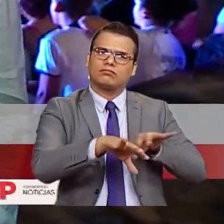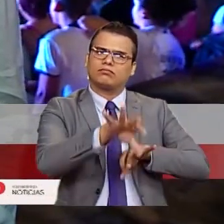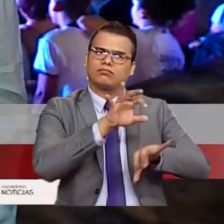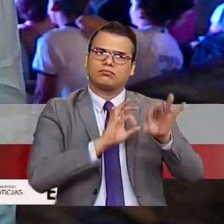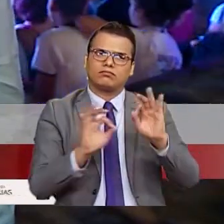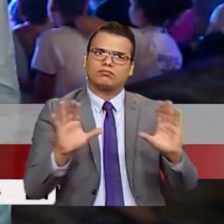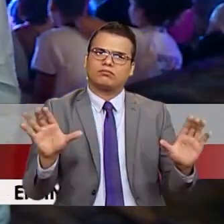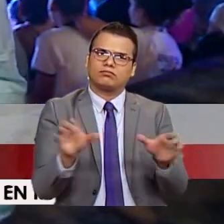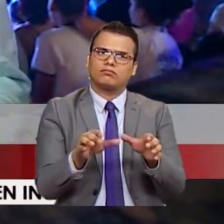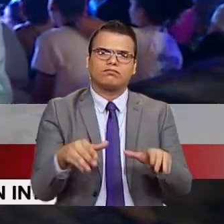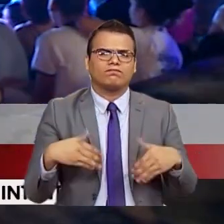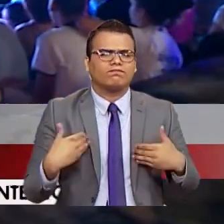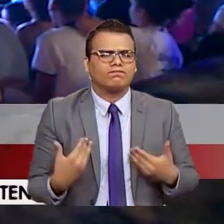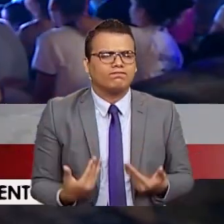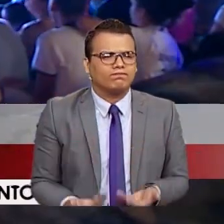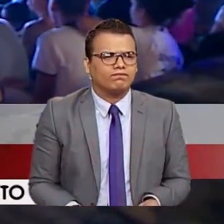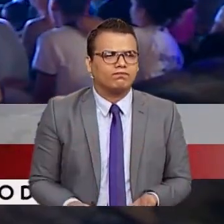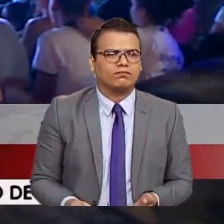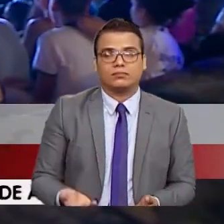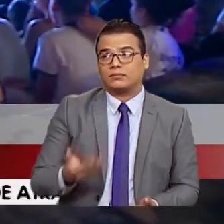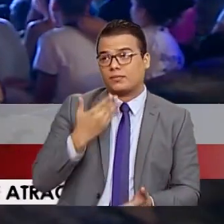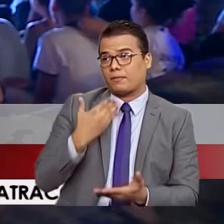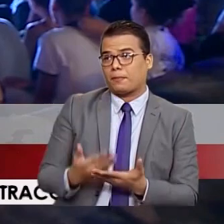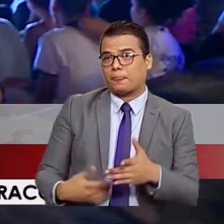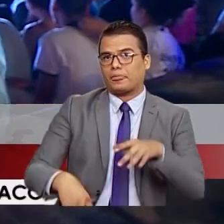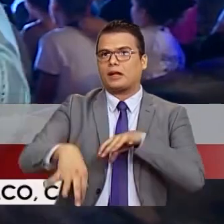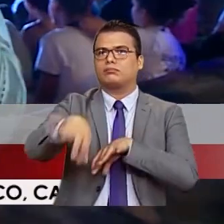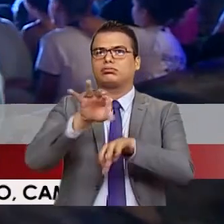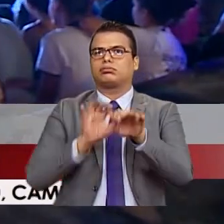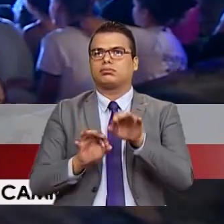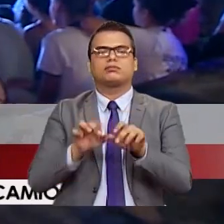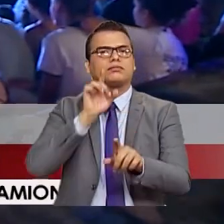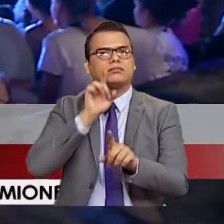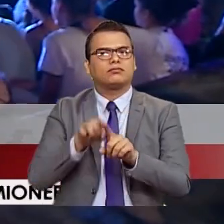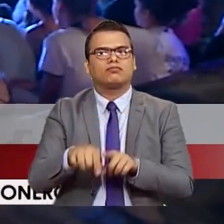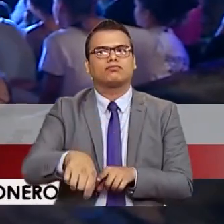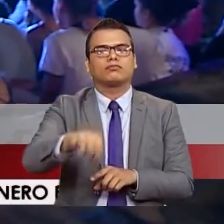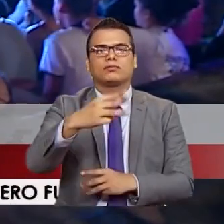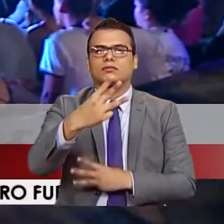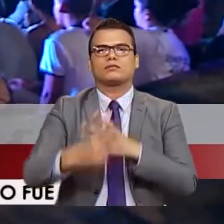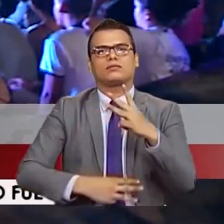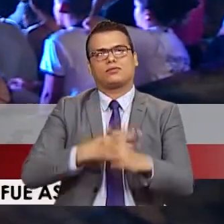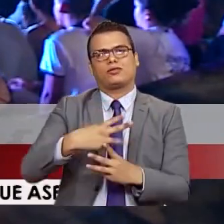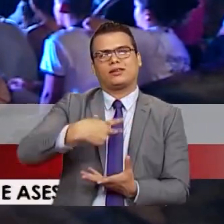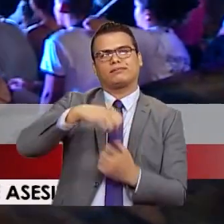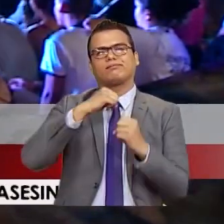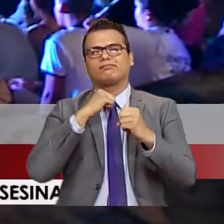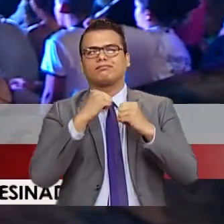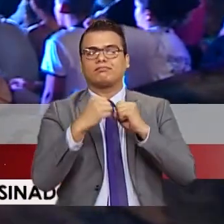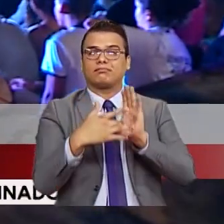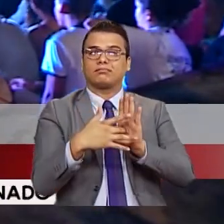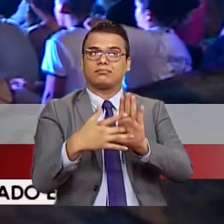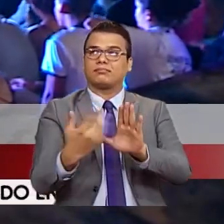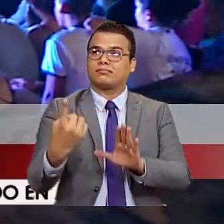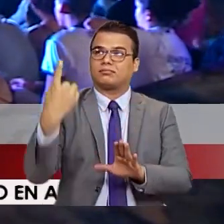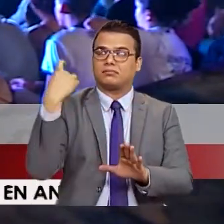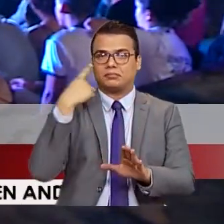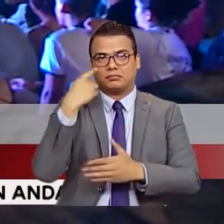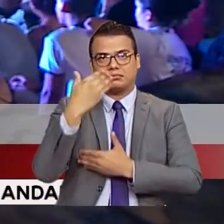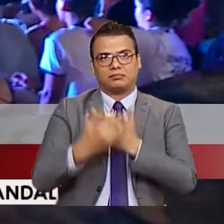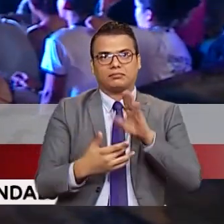el día de hoy muchísimas gracias está en la clasificatoria que llegará a la final del mundial de salsa ya tuvimos amateurs o